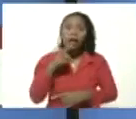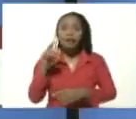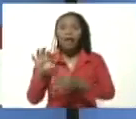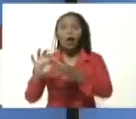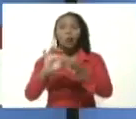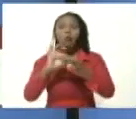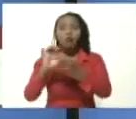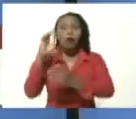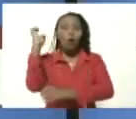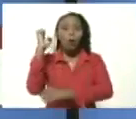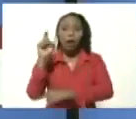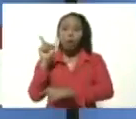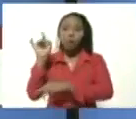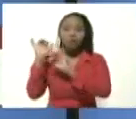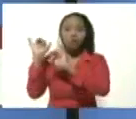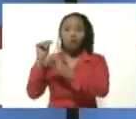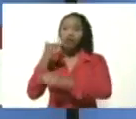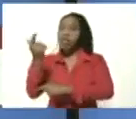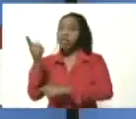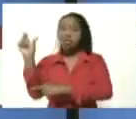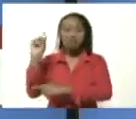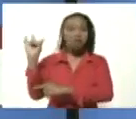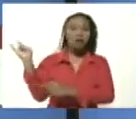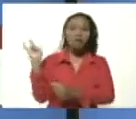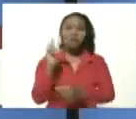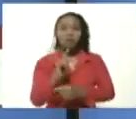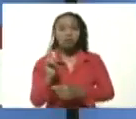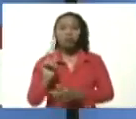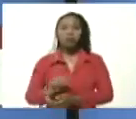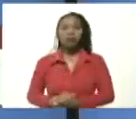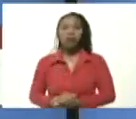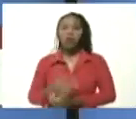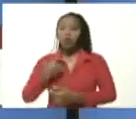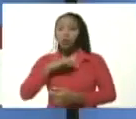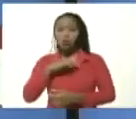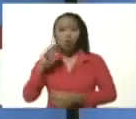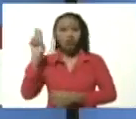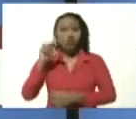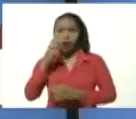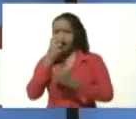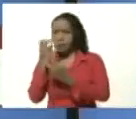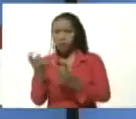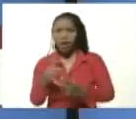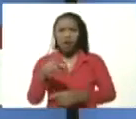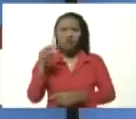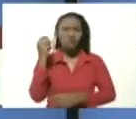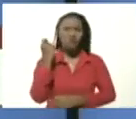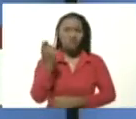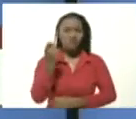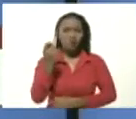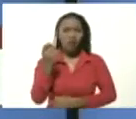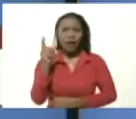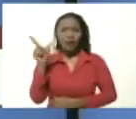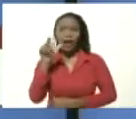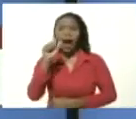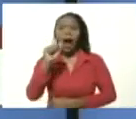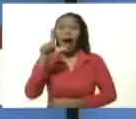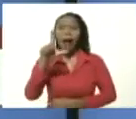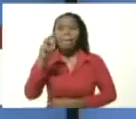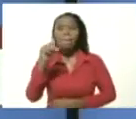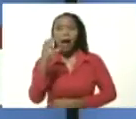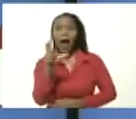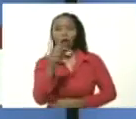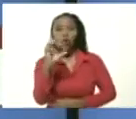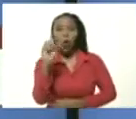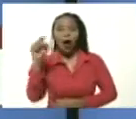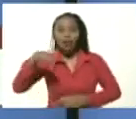Europea. A quien nosotros no vamos a invitar para acá nunca, nunca es Almagro. Puedes tenerlo por seguro. Jamás entraría